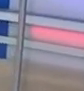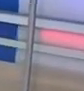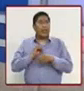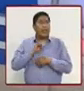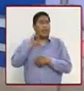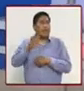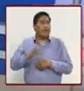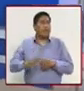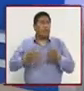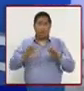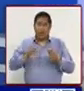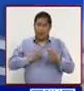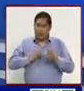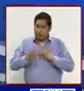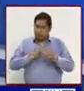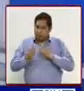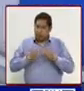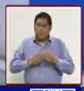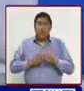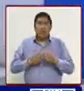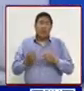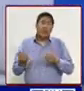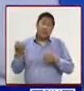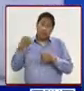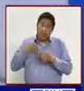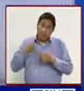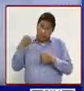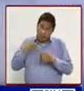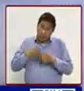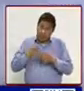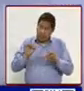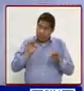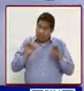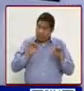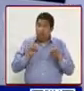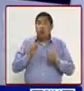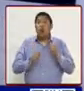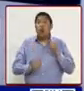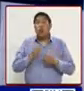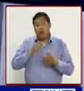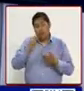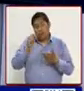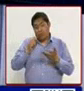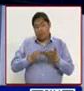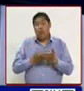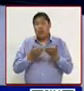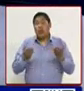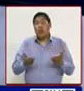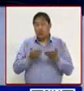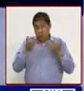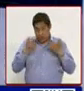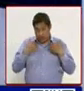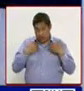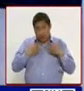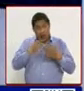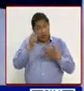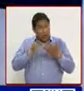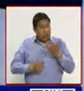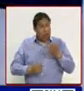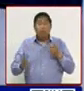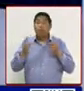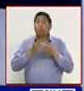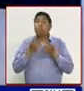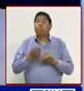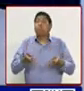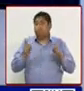Se lo he anticipado, ya la carrera de preselección en la Asamblea Legislativa ha comenzado. ¿Cuáles son los requisitos? ¿De dónde puede obtener esos requisitos?